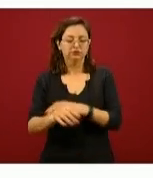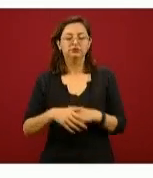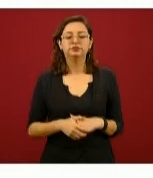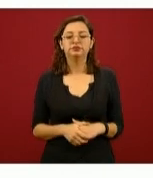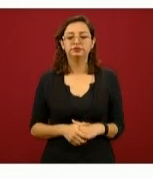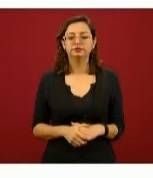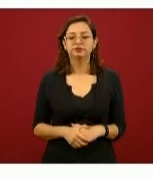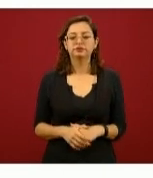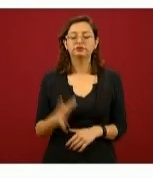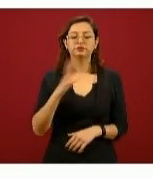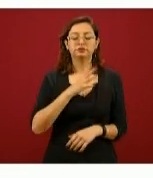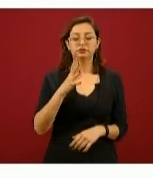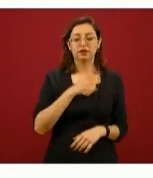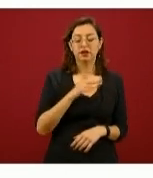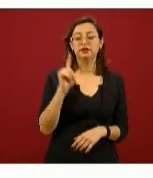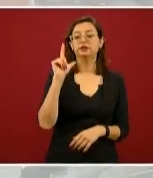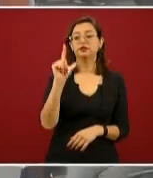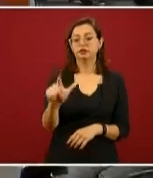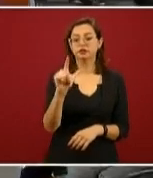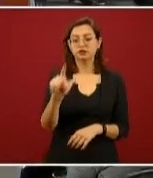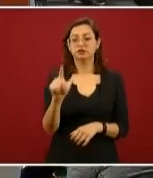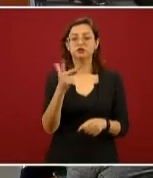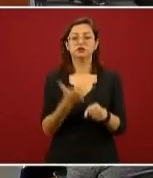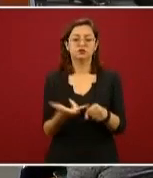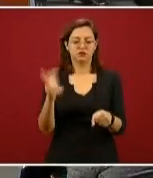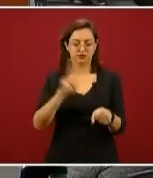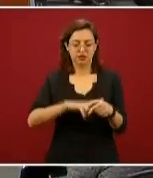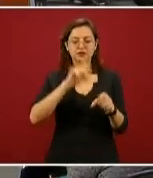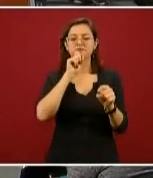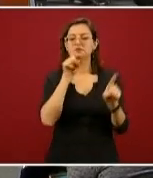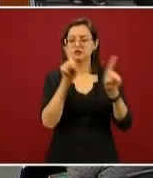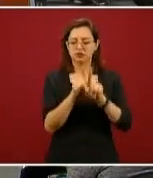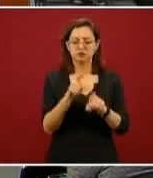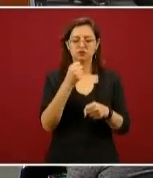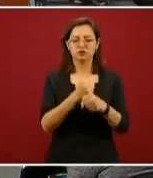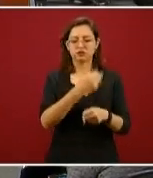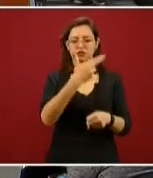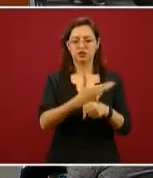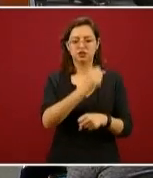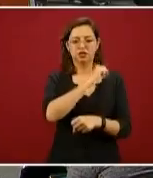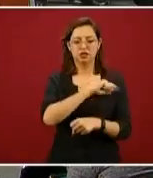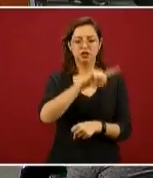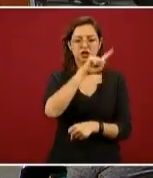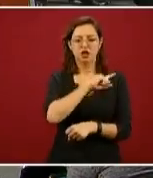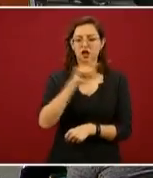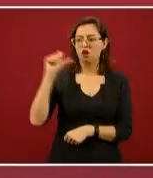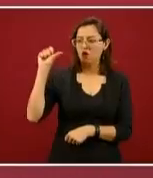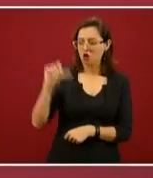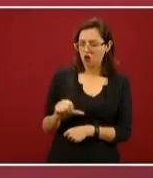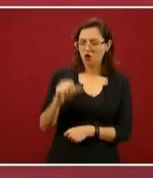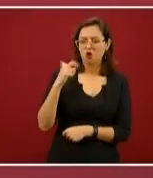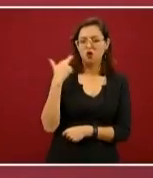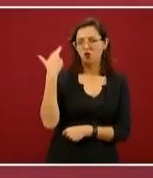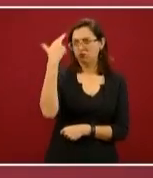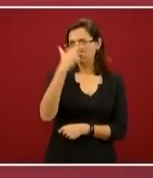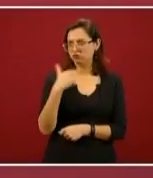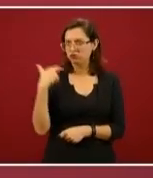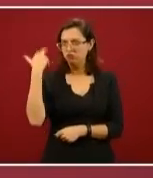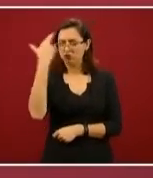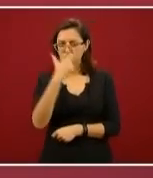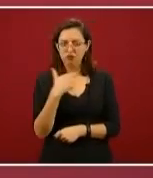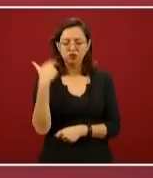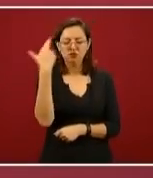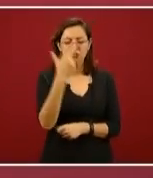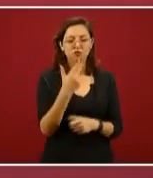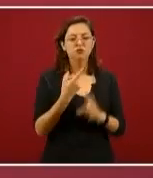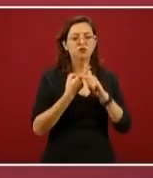Tenemos otros 17 hospitales del sector salud que ya estamos revisando. El día de hoy ya iniciará